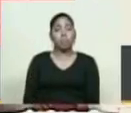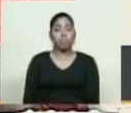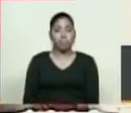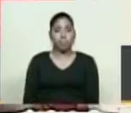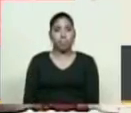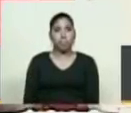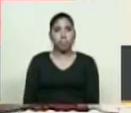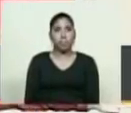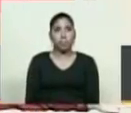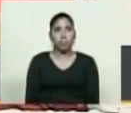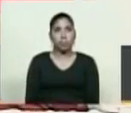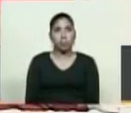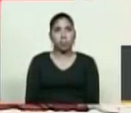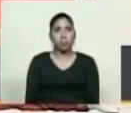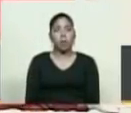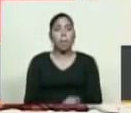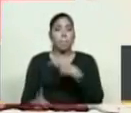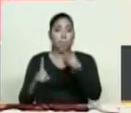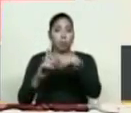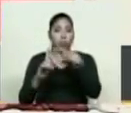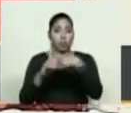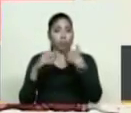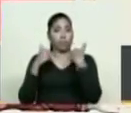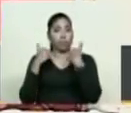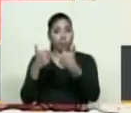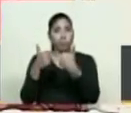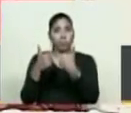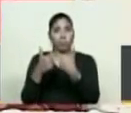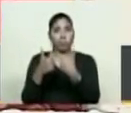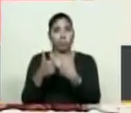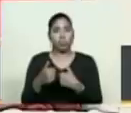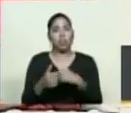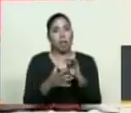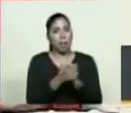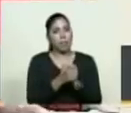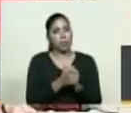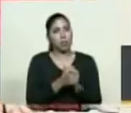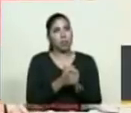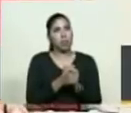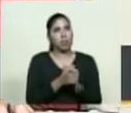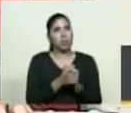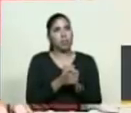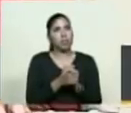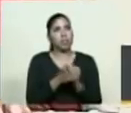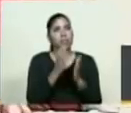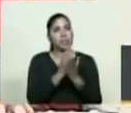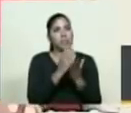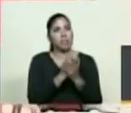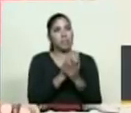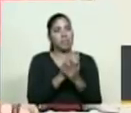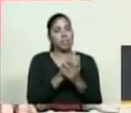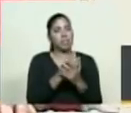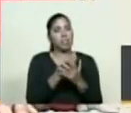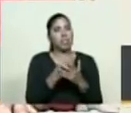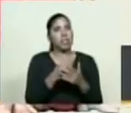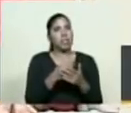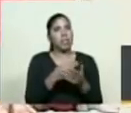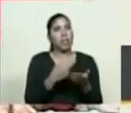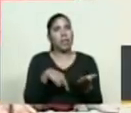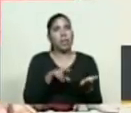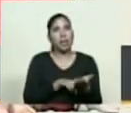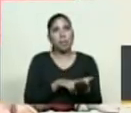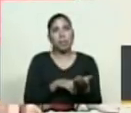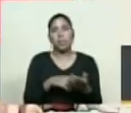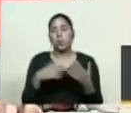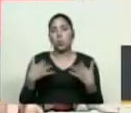Es una fortaleza, y es, dijera un amigo mío, una bomba atómica, lo que ocurrió ayer, lo que ocurrió el fin de semana